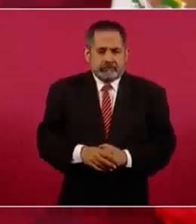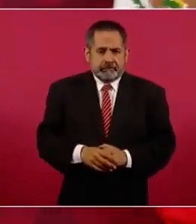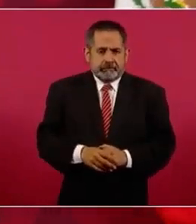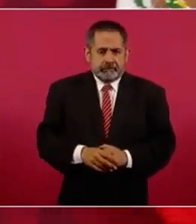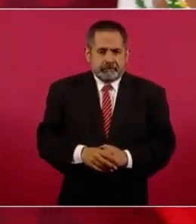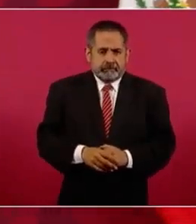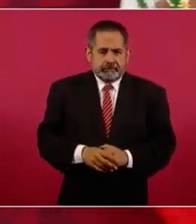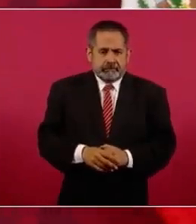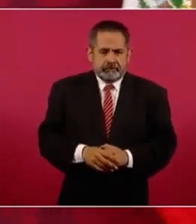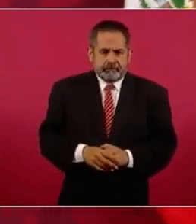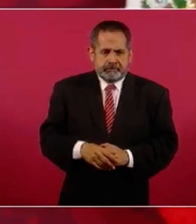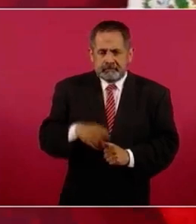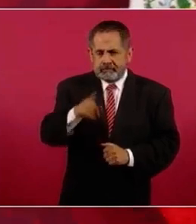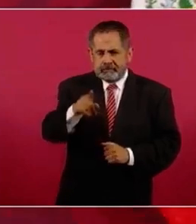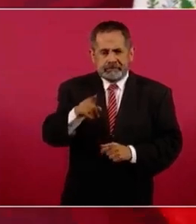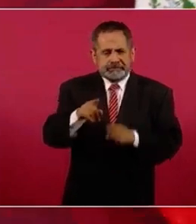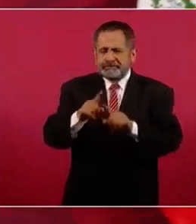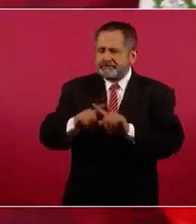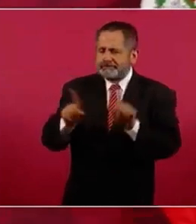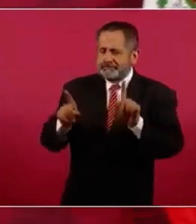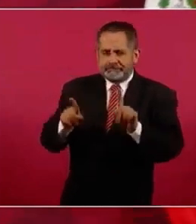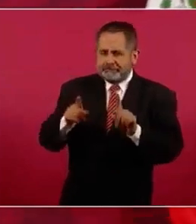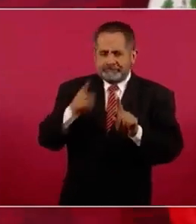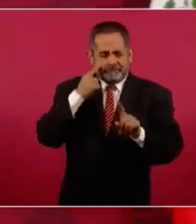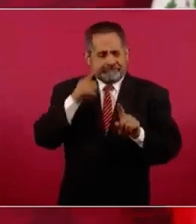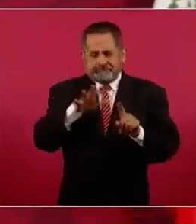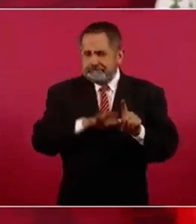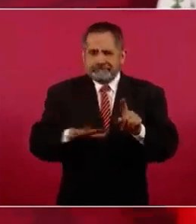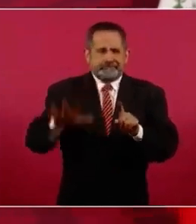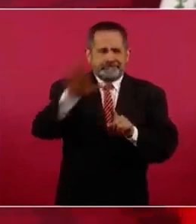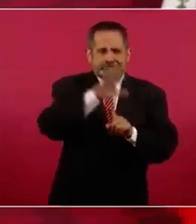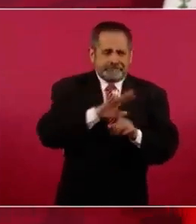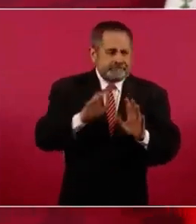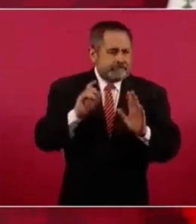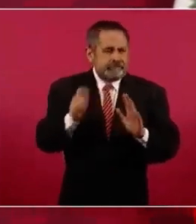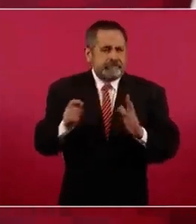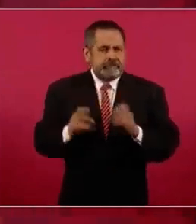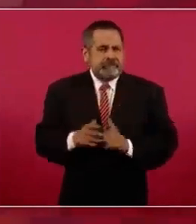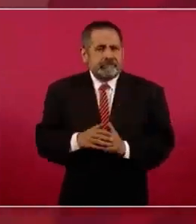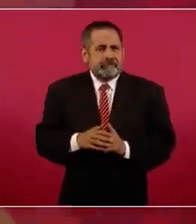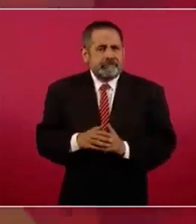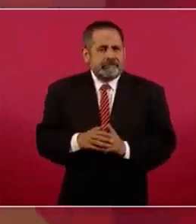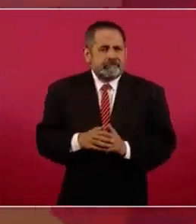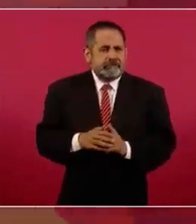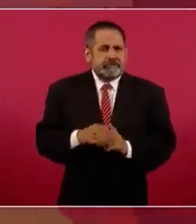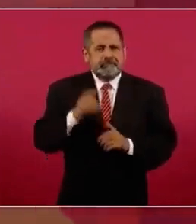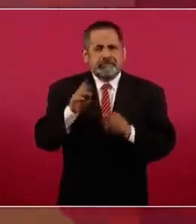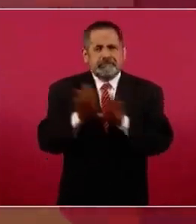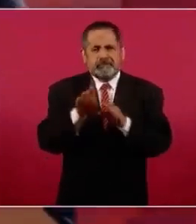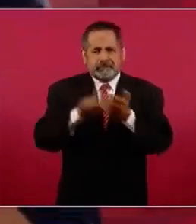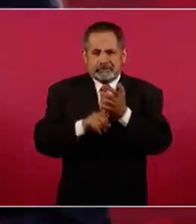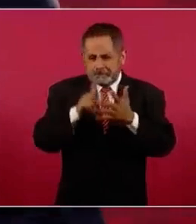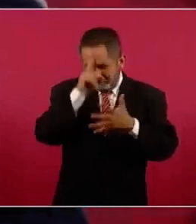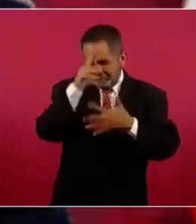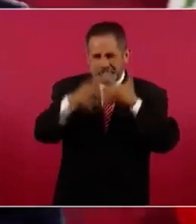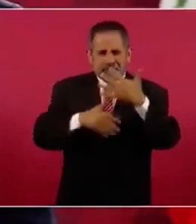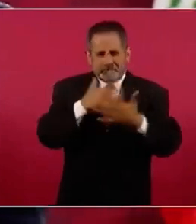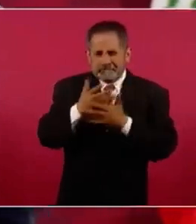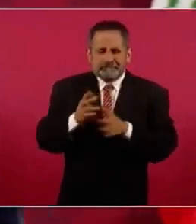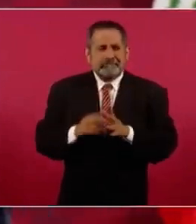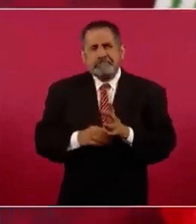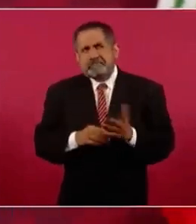Es una cosa especial, pero me estoy refiriendo a la cuestión básicamente de violencia que